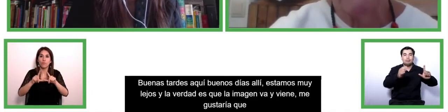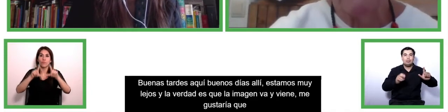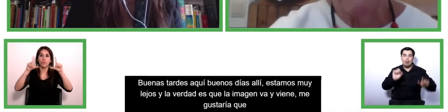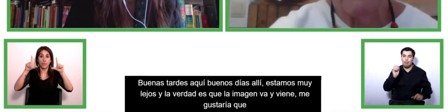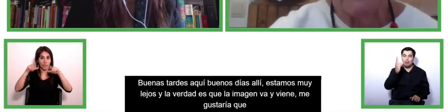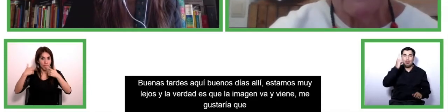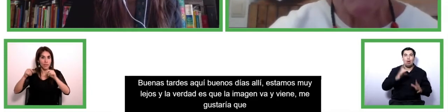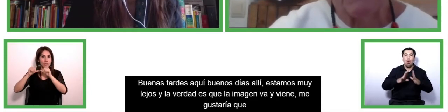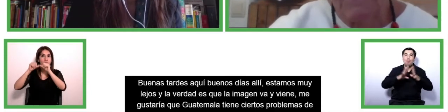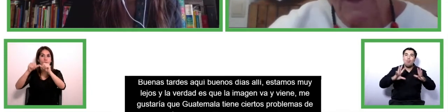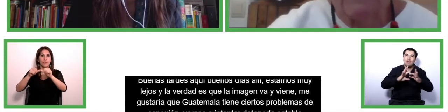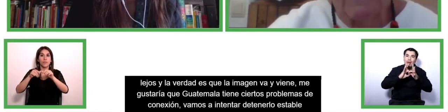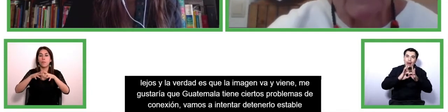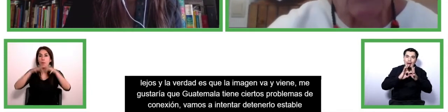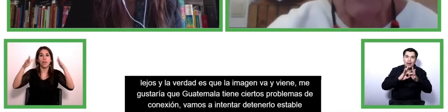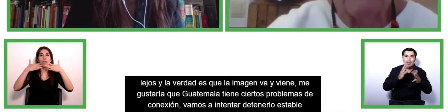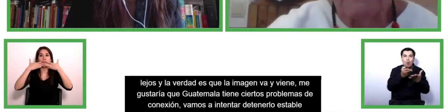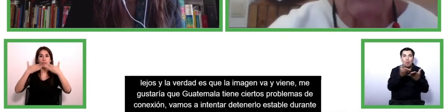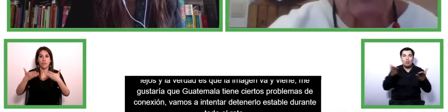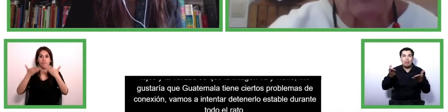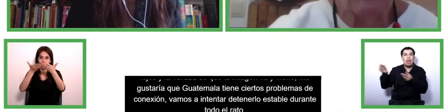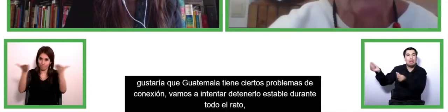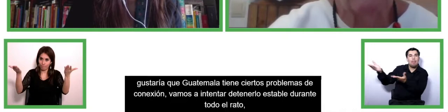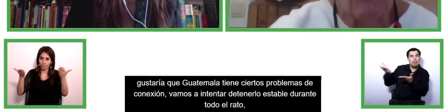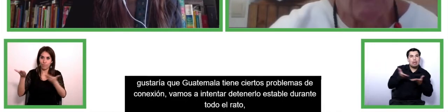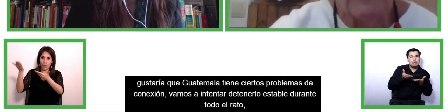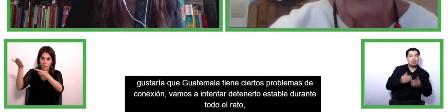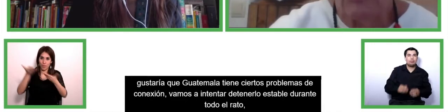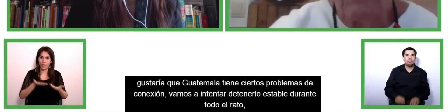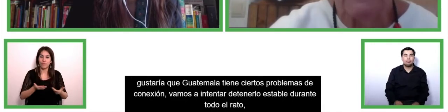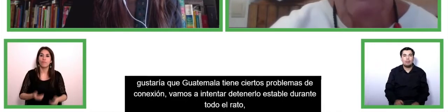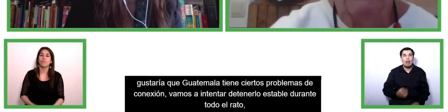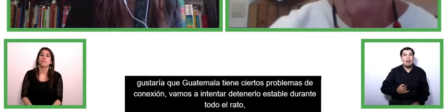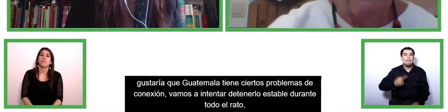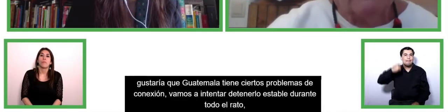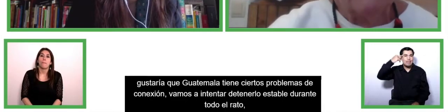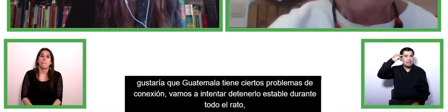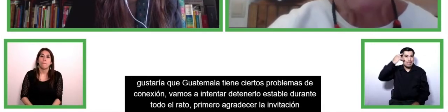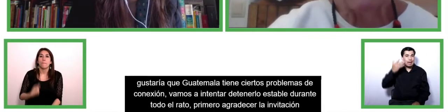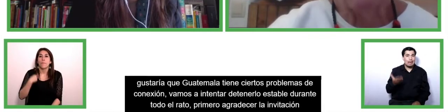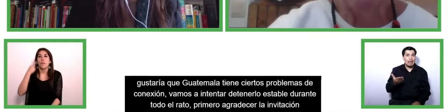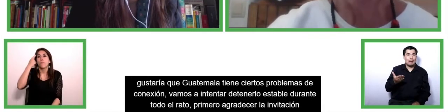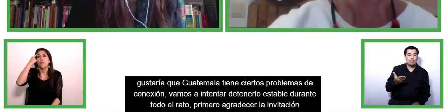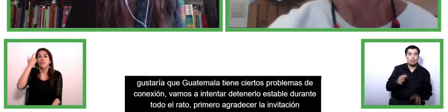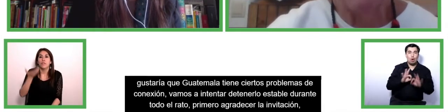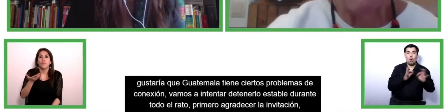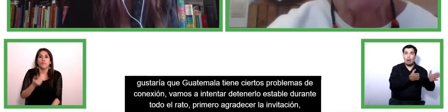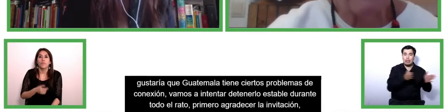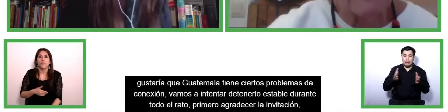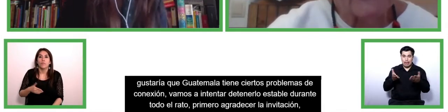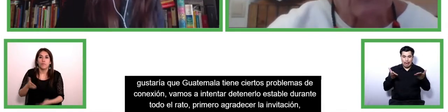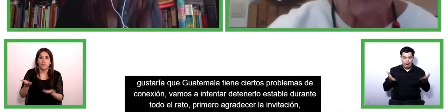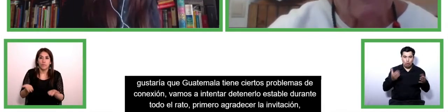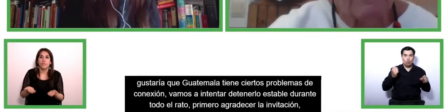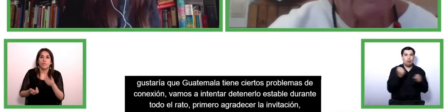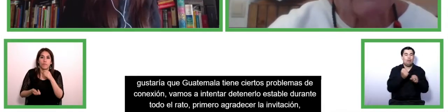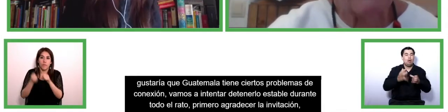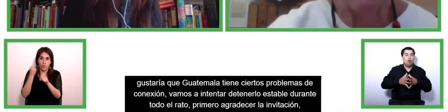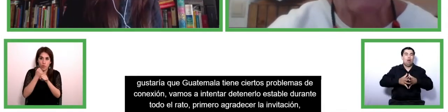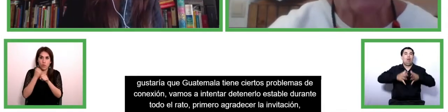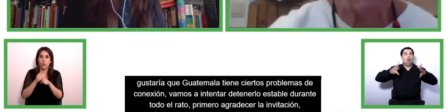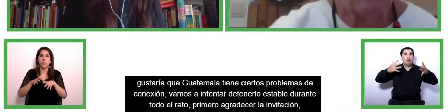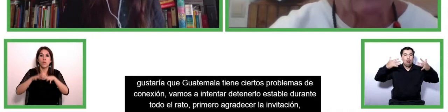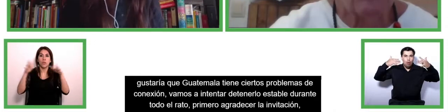pensar que organizar esto es un trabajo enorme y que es un acto de generosidad, que